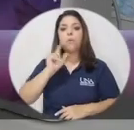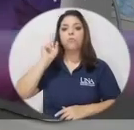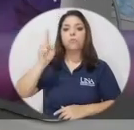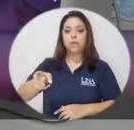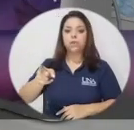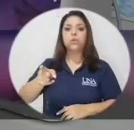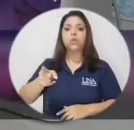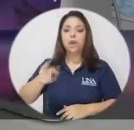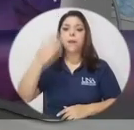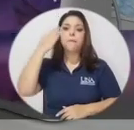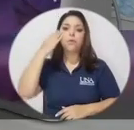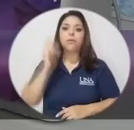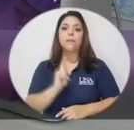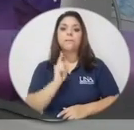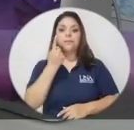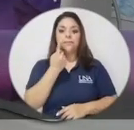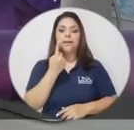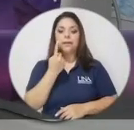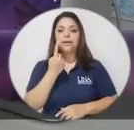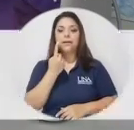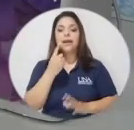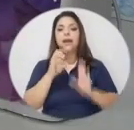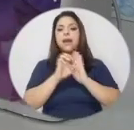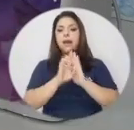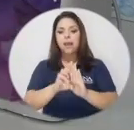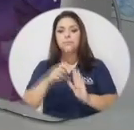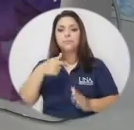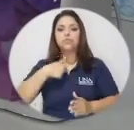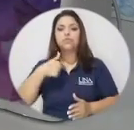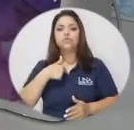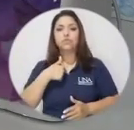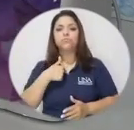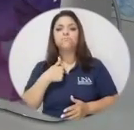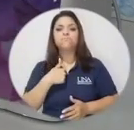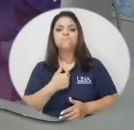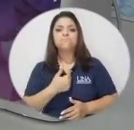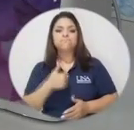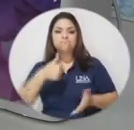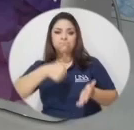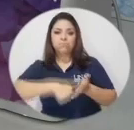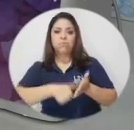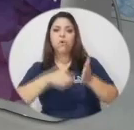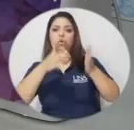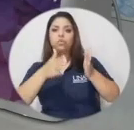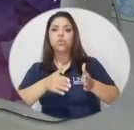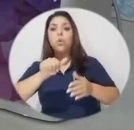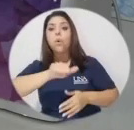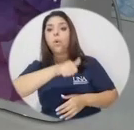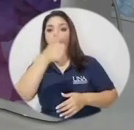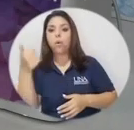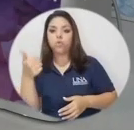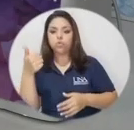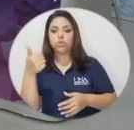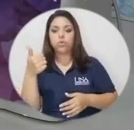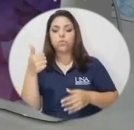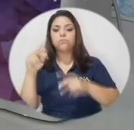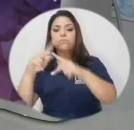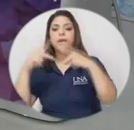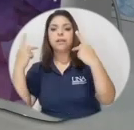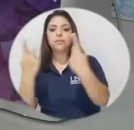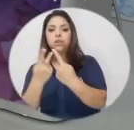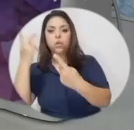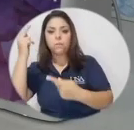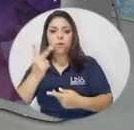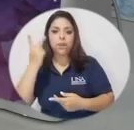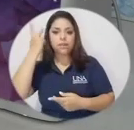primera. Incluso si un elector decide votar por otro candidato o votar por otra opción política, el partido que lo